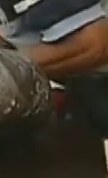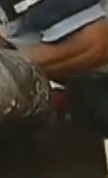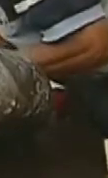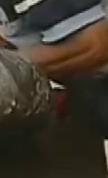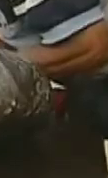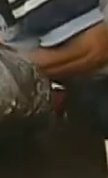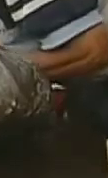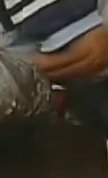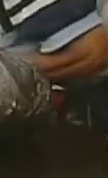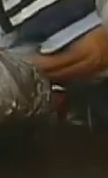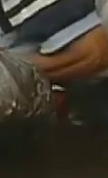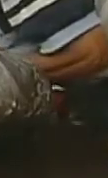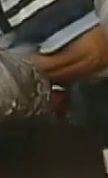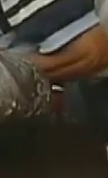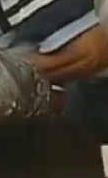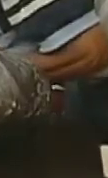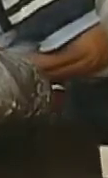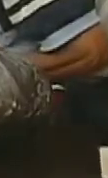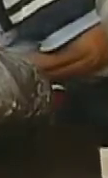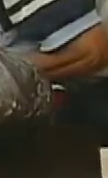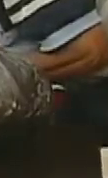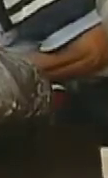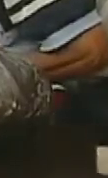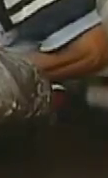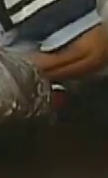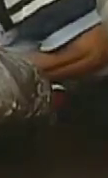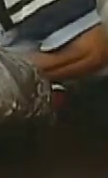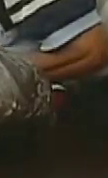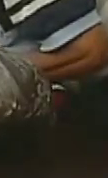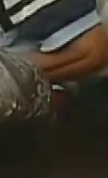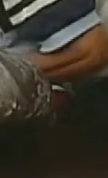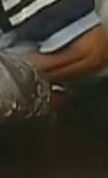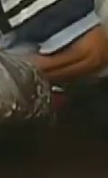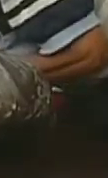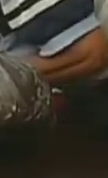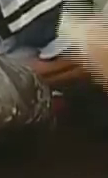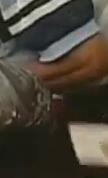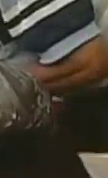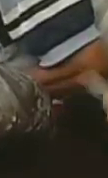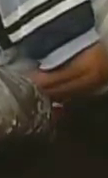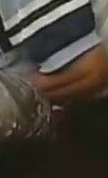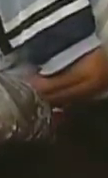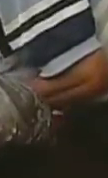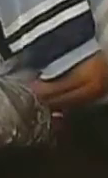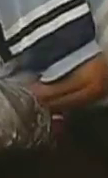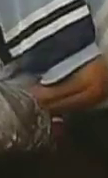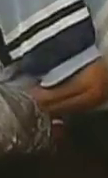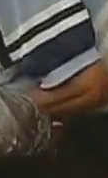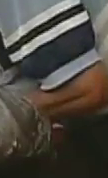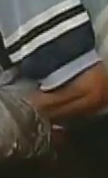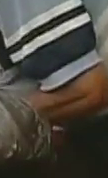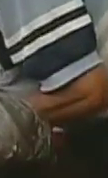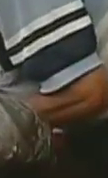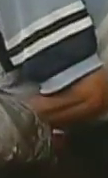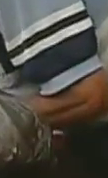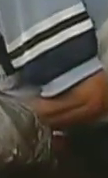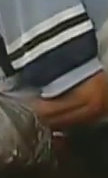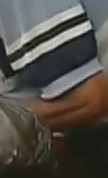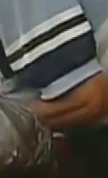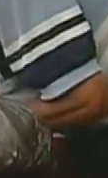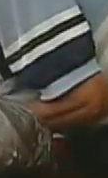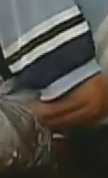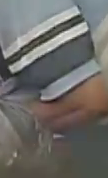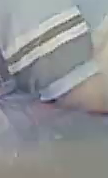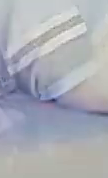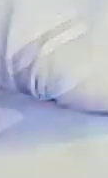para plasmar allí su rúbrica en defensa de nuestra soberanía. Con este ambiente musical, nosotros vamos a despedir esta transmisión desde la Plaza Bolívar